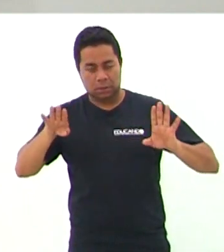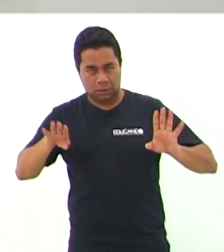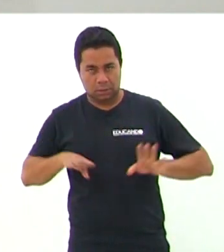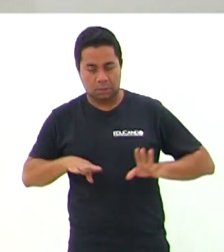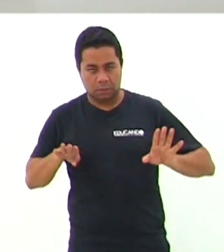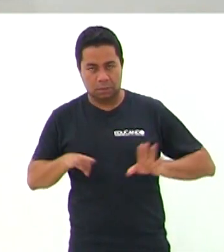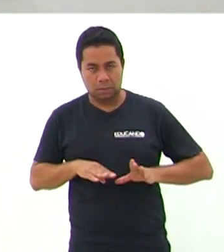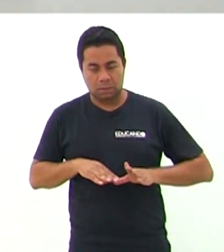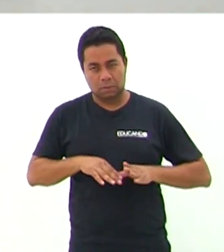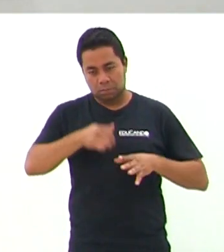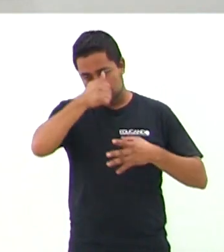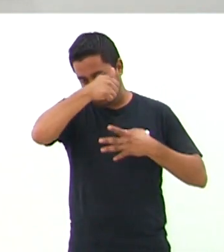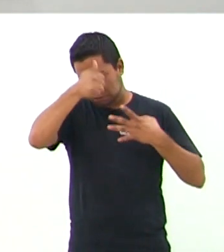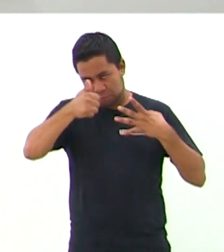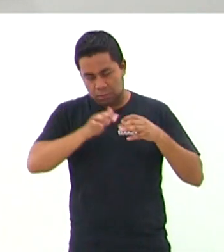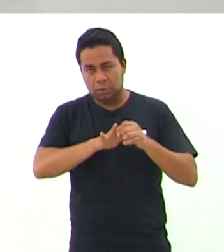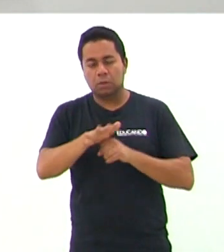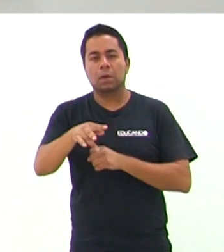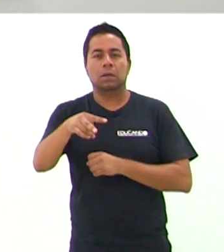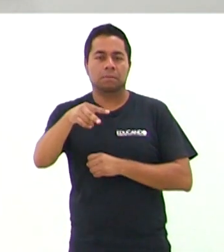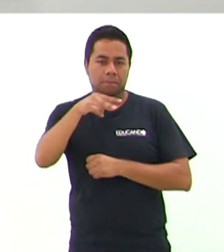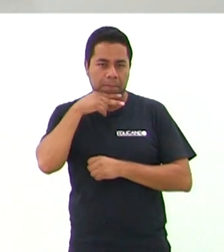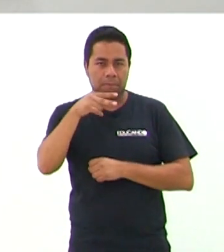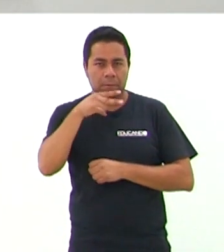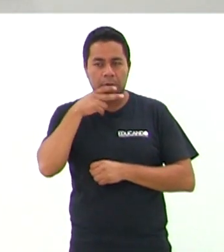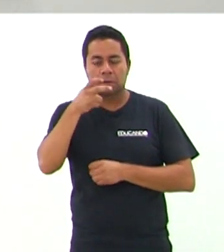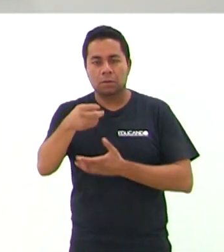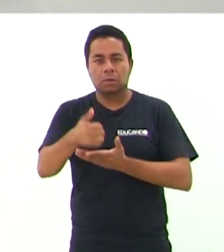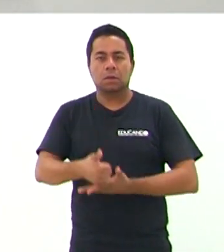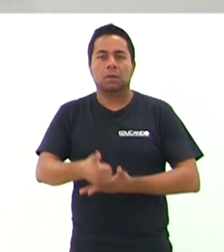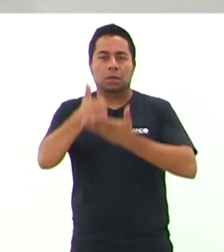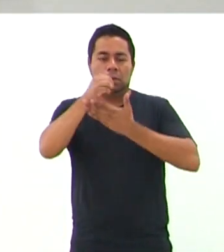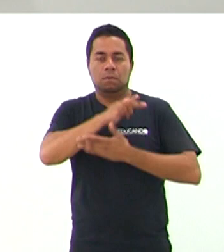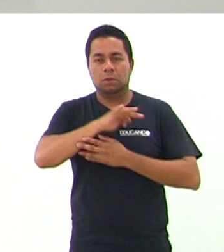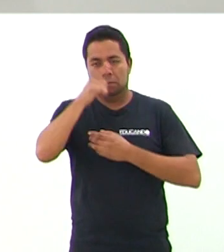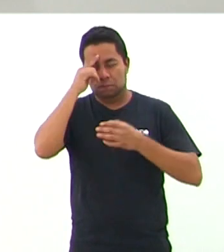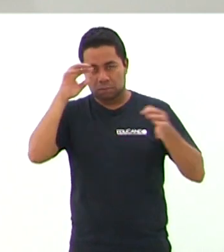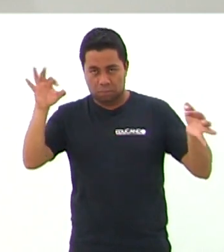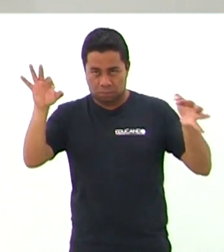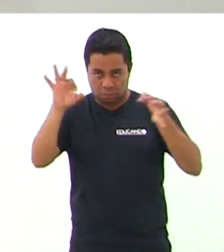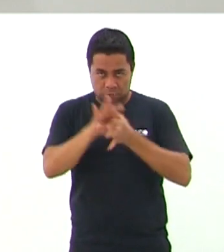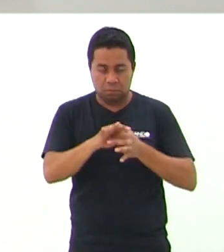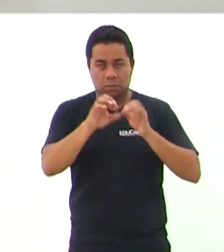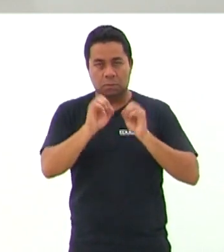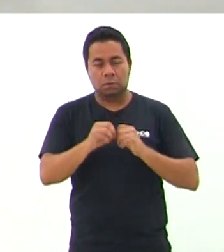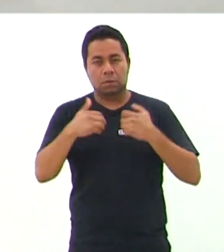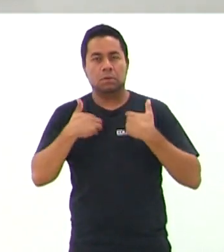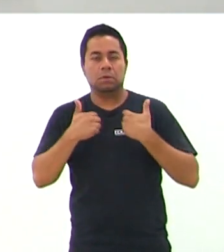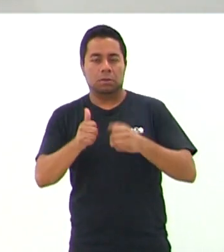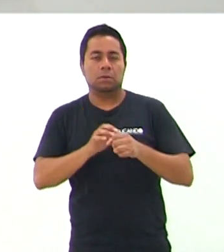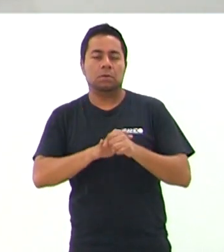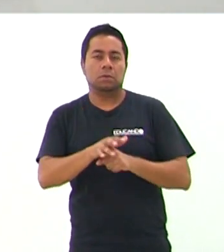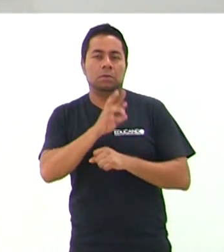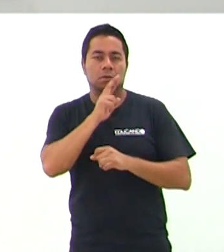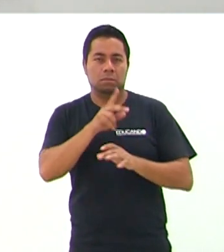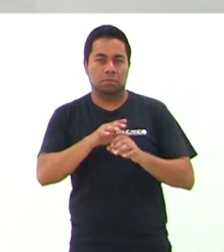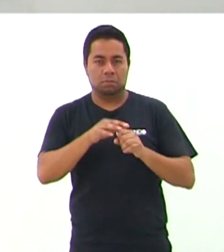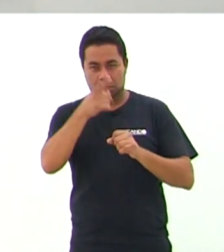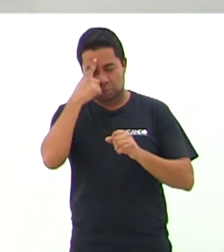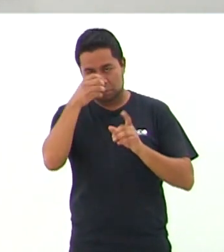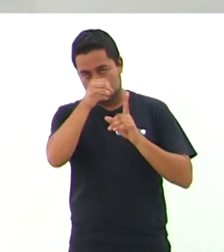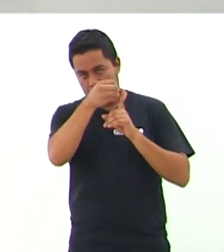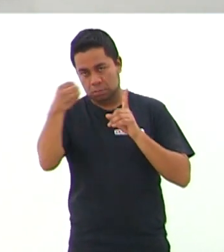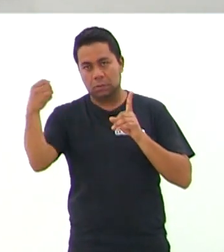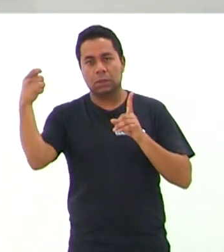características de cada uno de los verbos que nos van a permitir enlazar y entender mejor nuestra